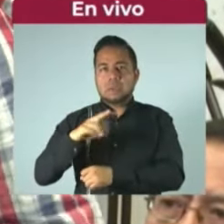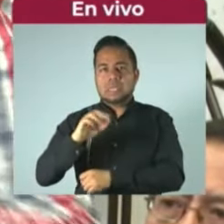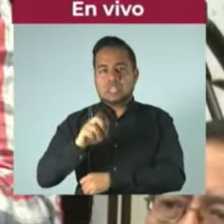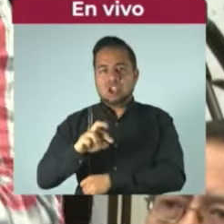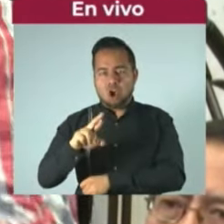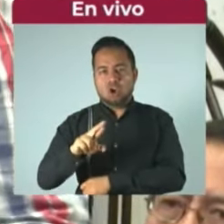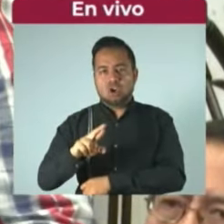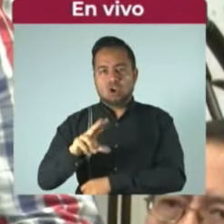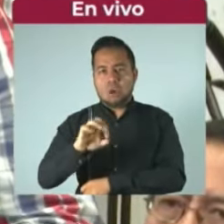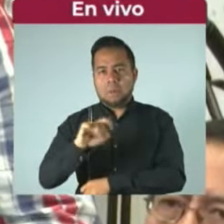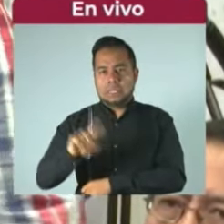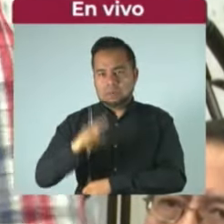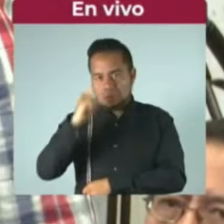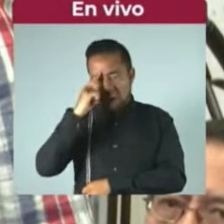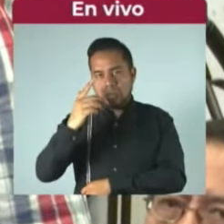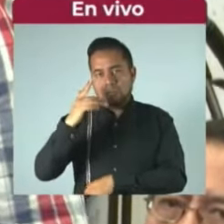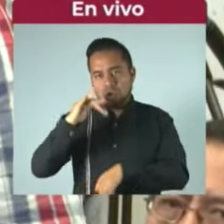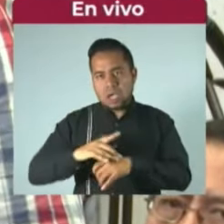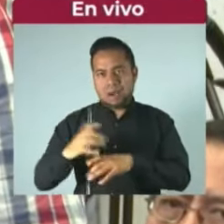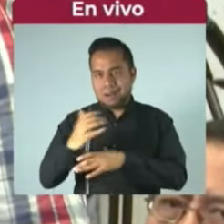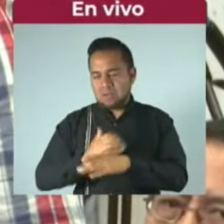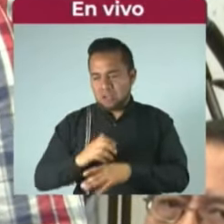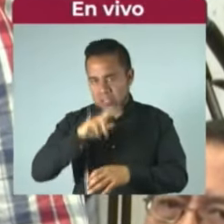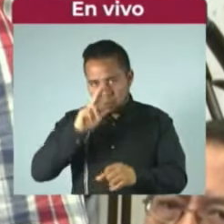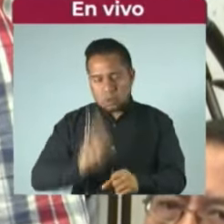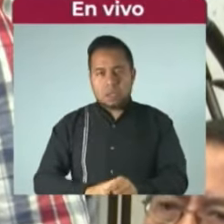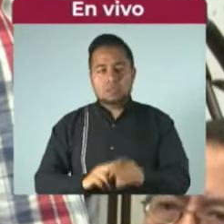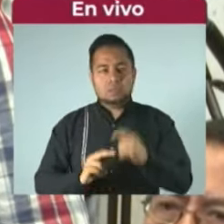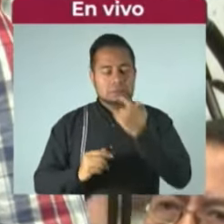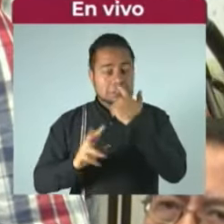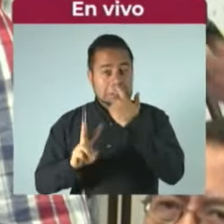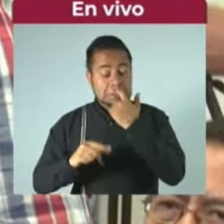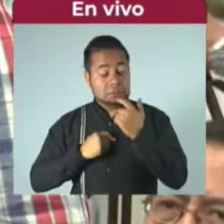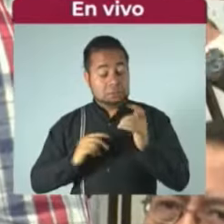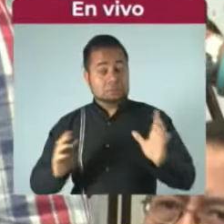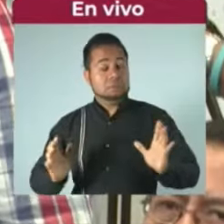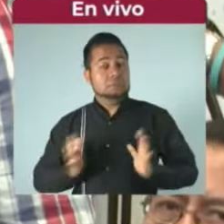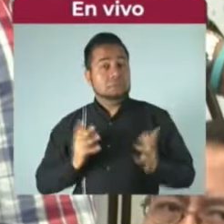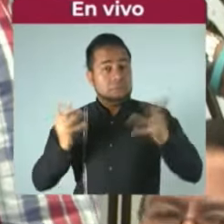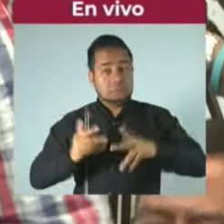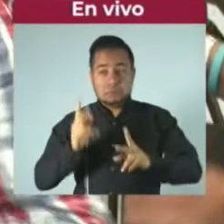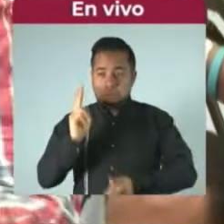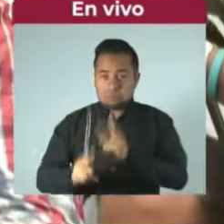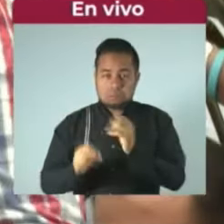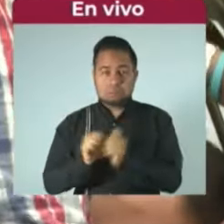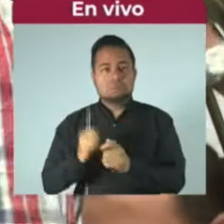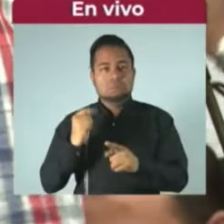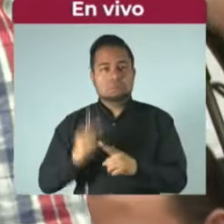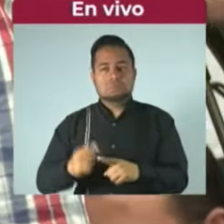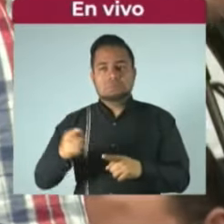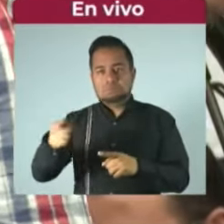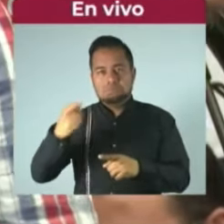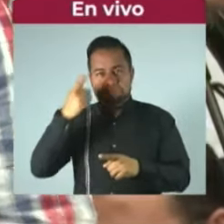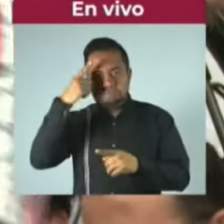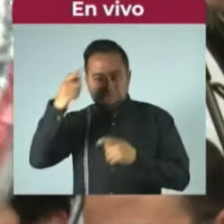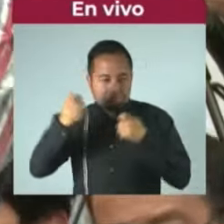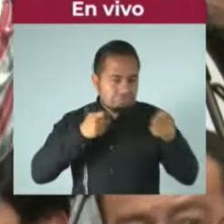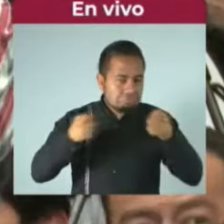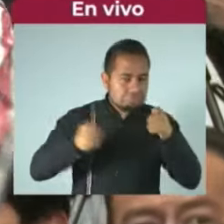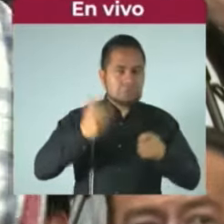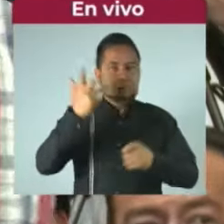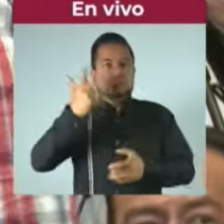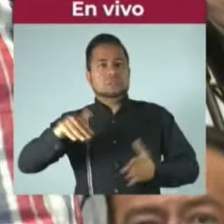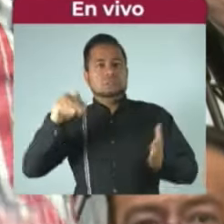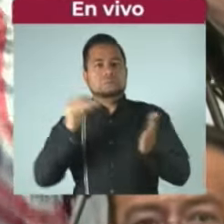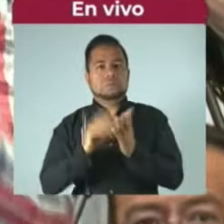a conocer el café orgánico y me llevé muy gran sorpresa platiqué con eh los organizadores 10,000